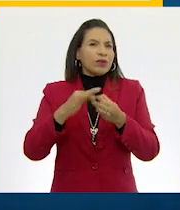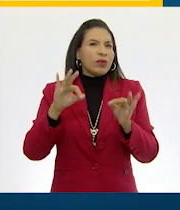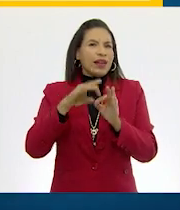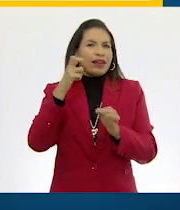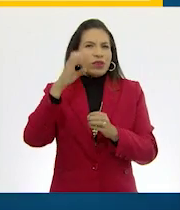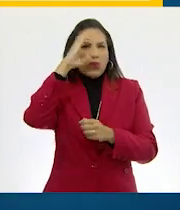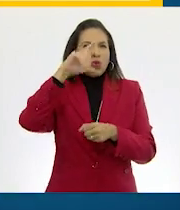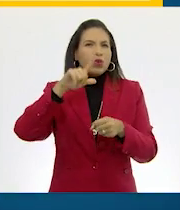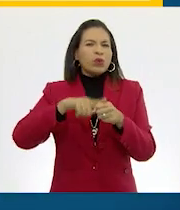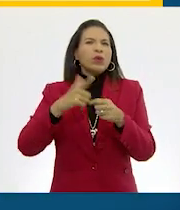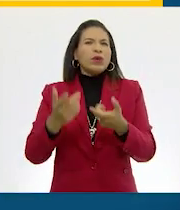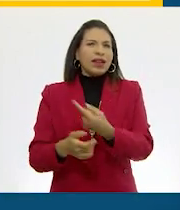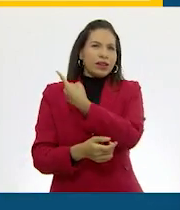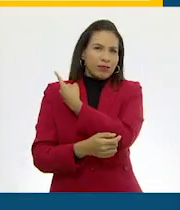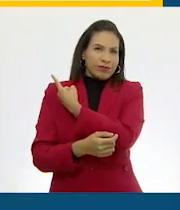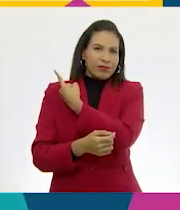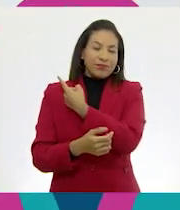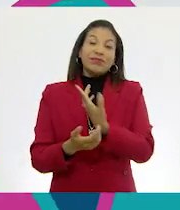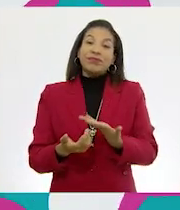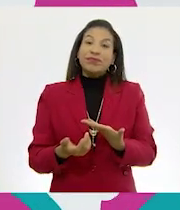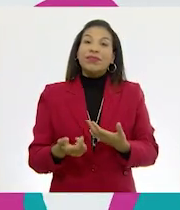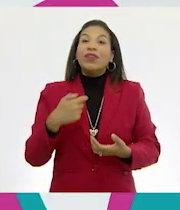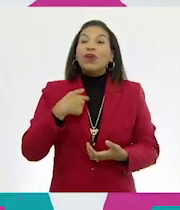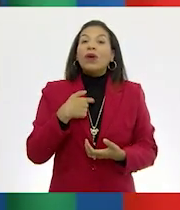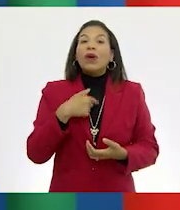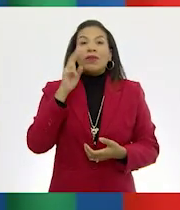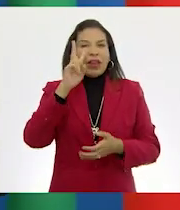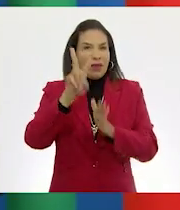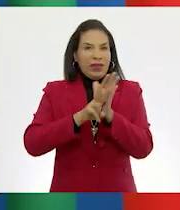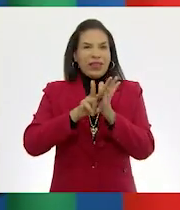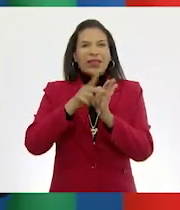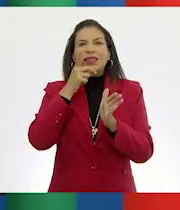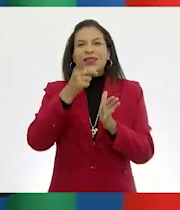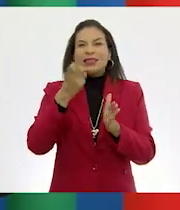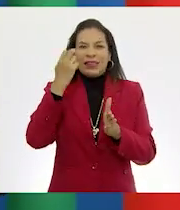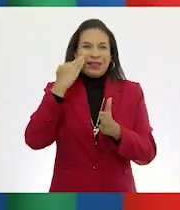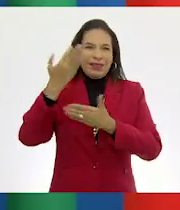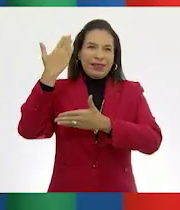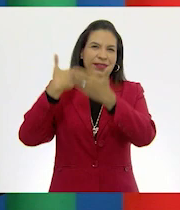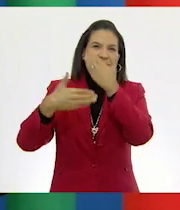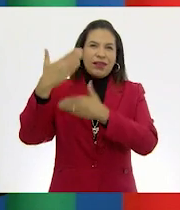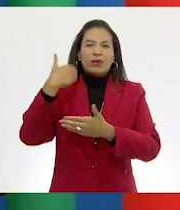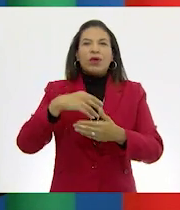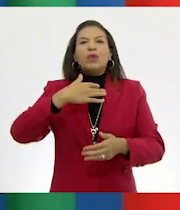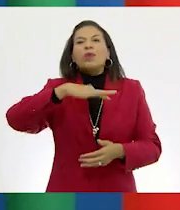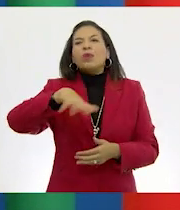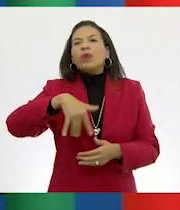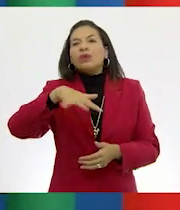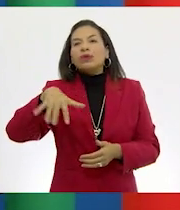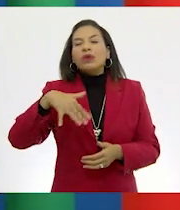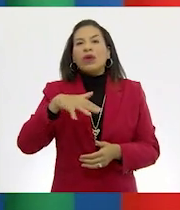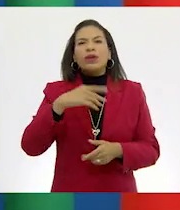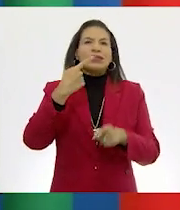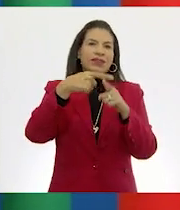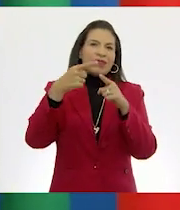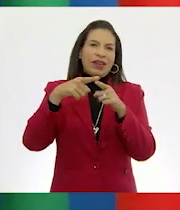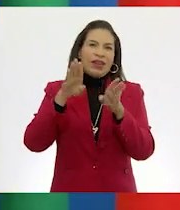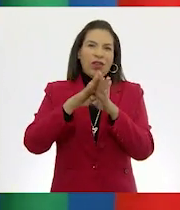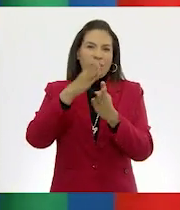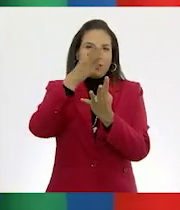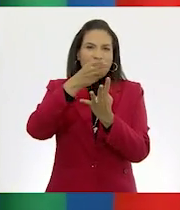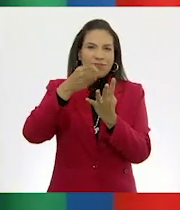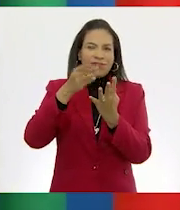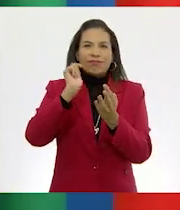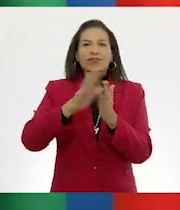la cultura? Yo. Bueno, el video decía que en la época se buscó en varias